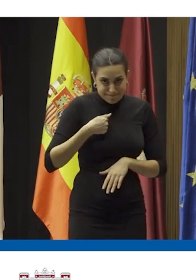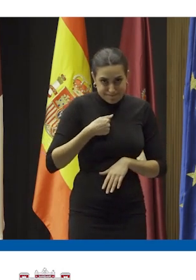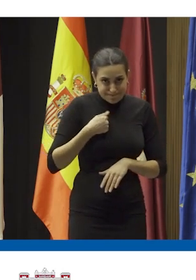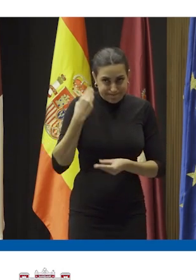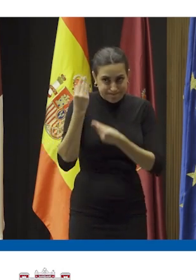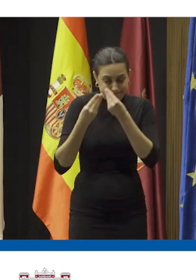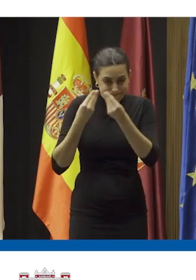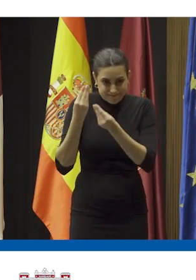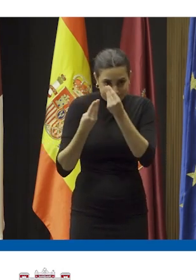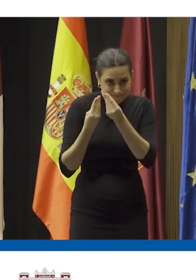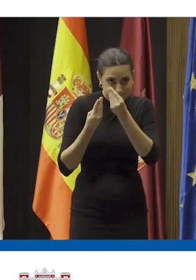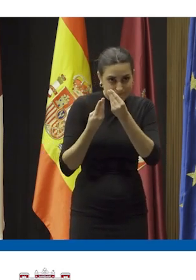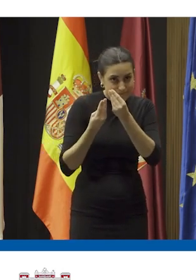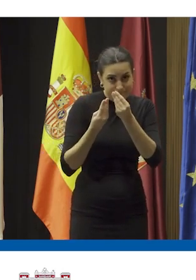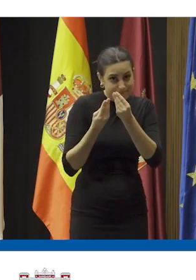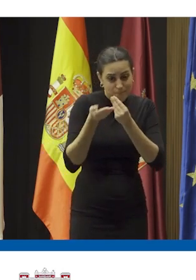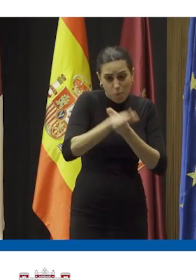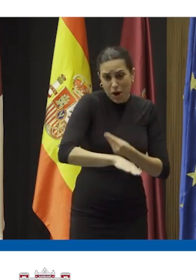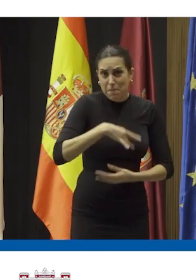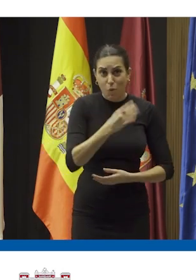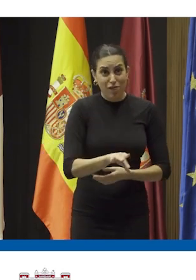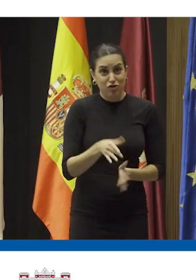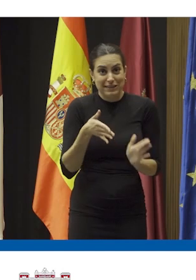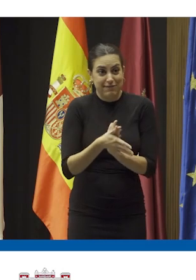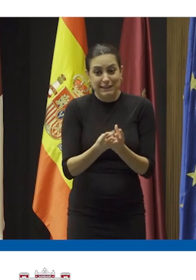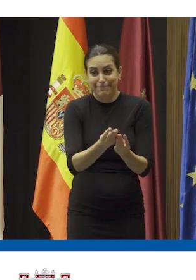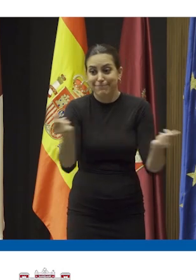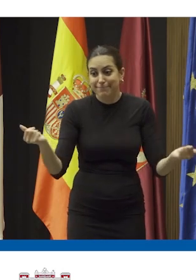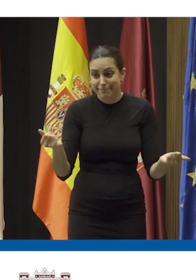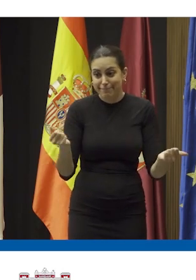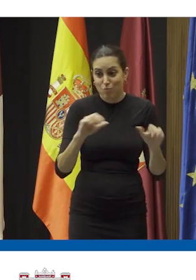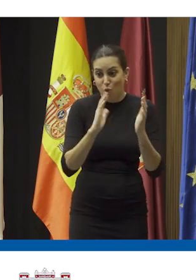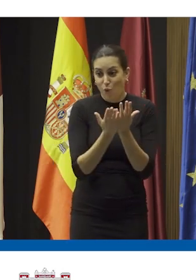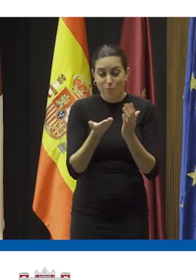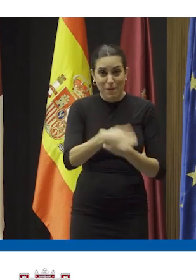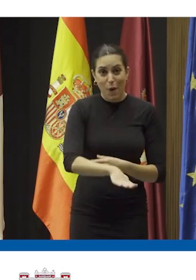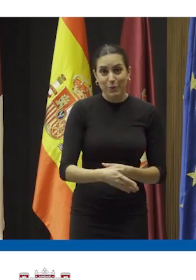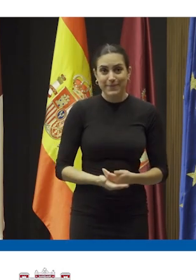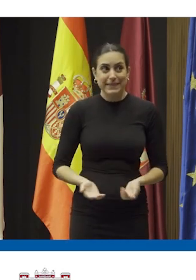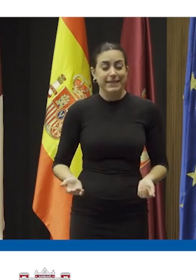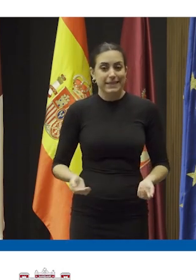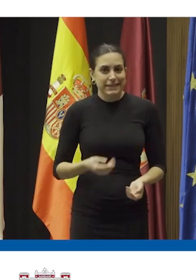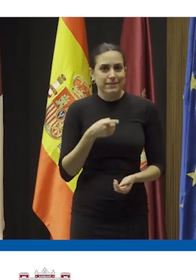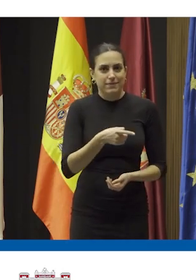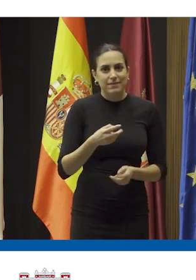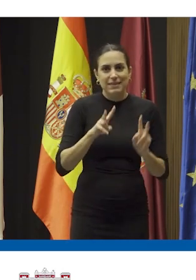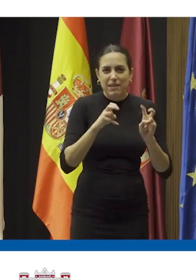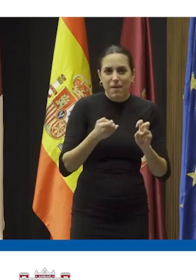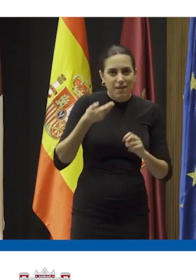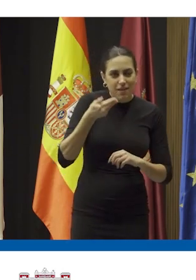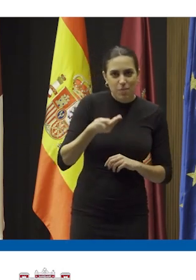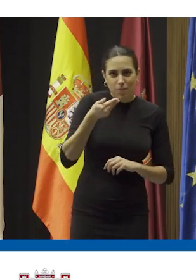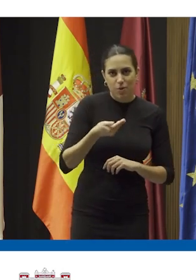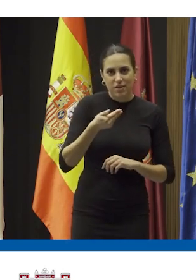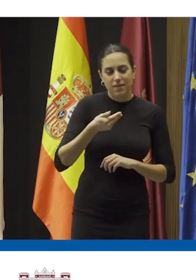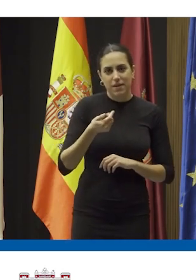inquieta al humano, que es la desaparición. La desaparición. Y esto es una cuestión muy importante dar, siempre se